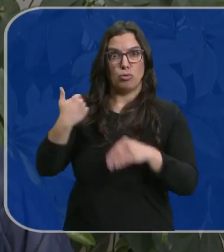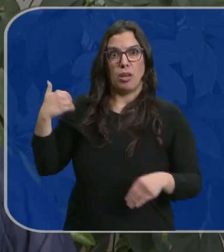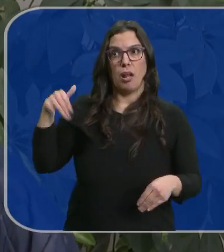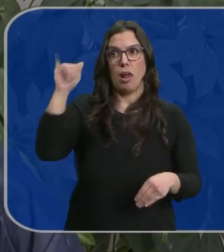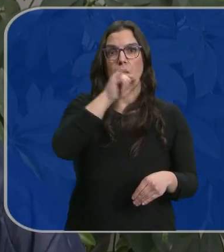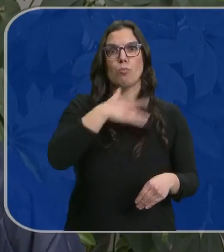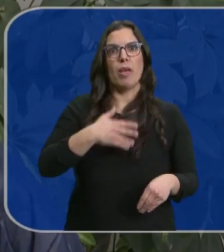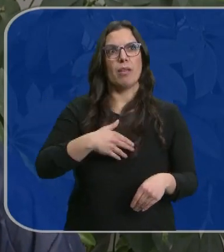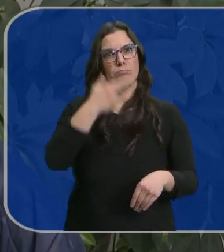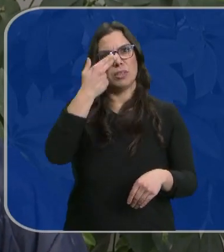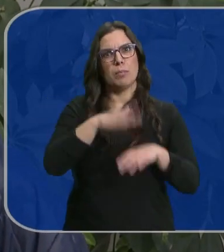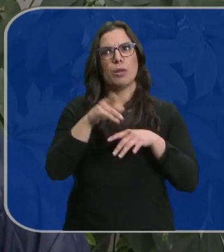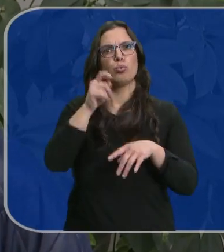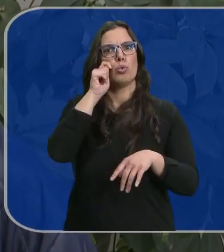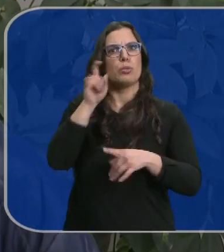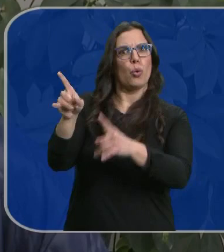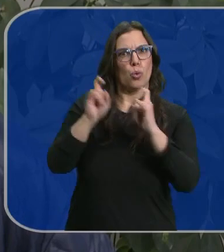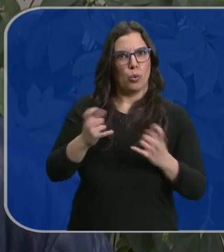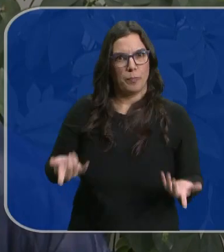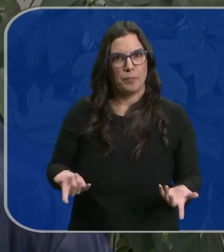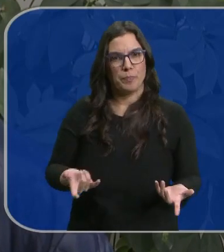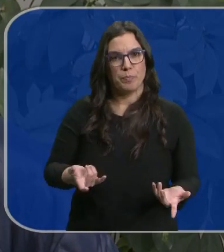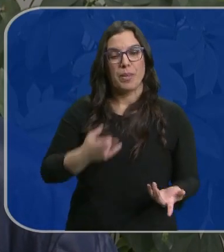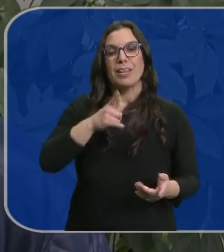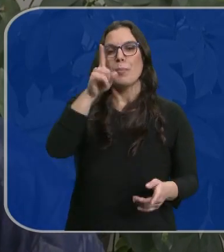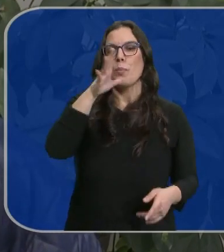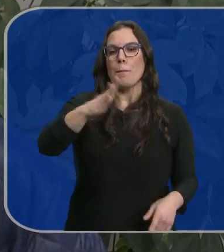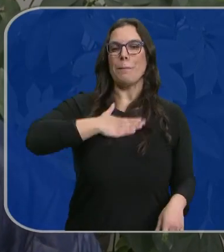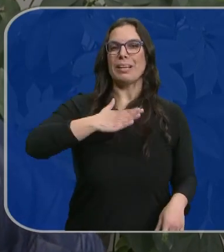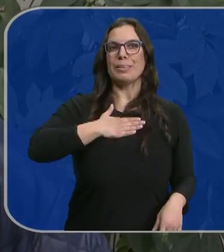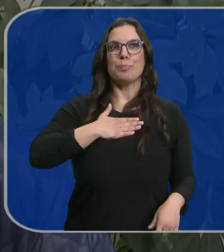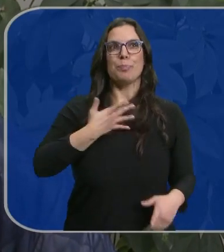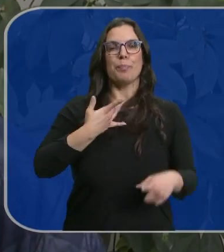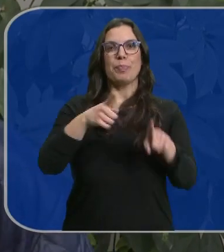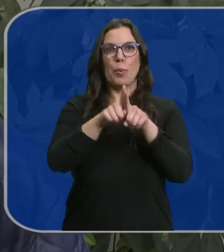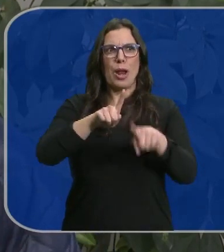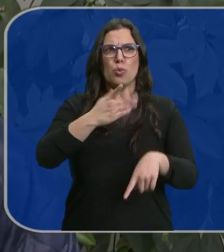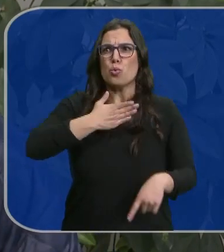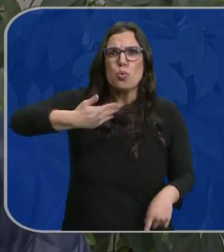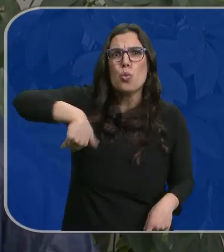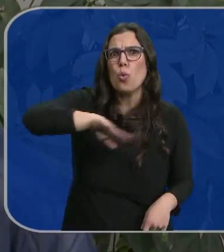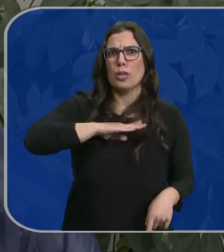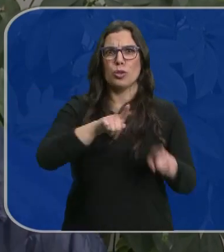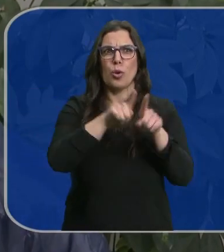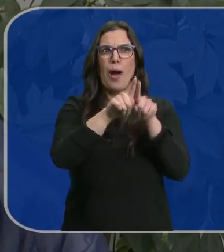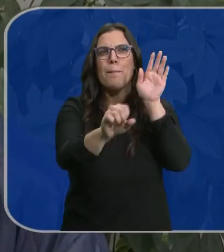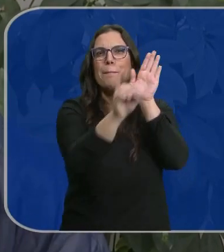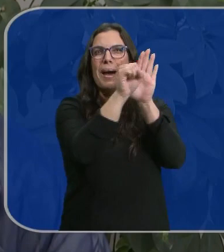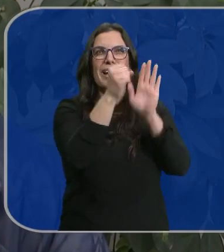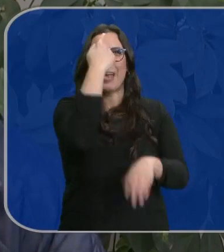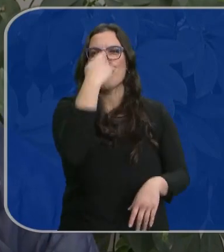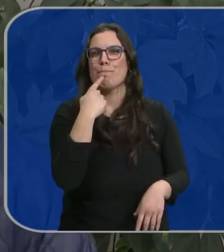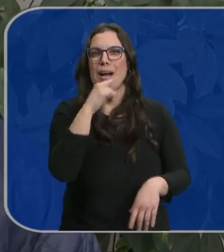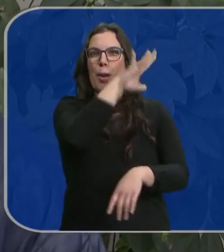un reclamo hacia el turismo. Y porque es un patrimonio, digamos, que es nuestro, que es un icono del Bierzo. No es